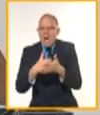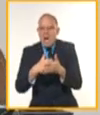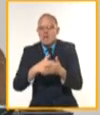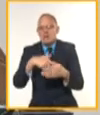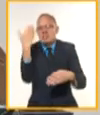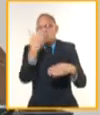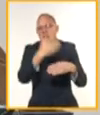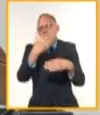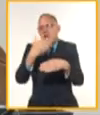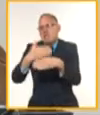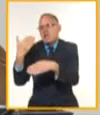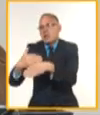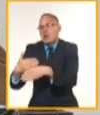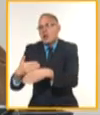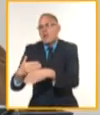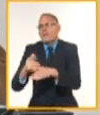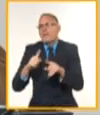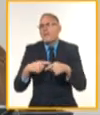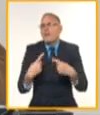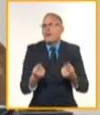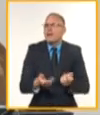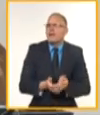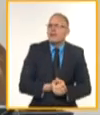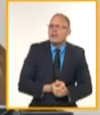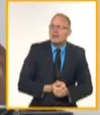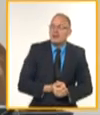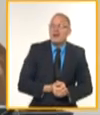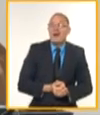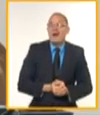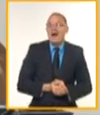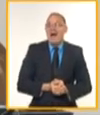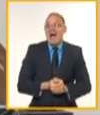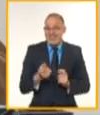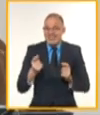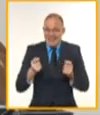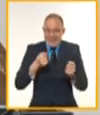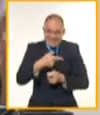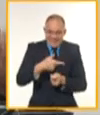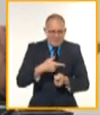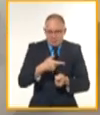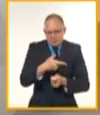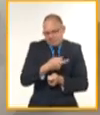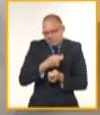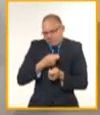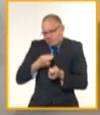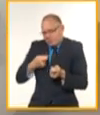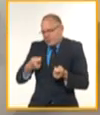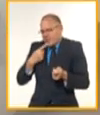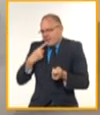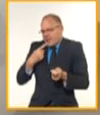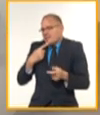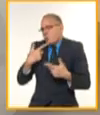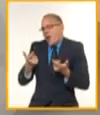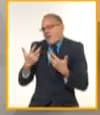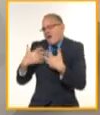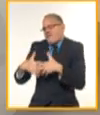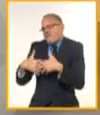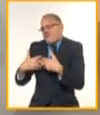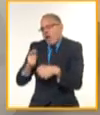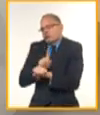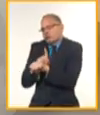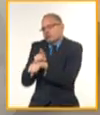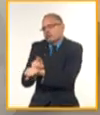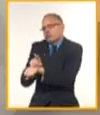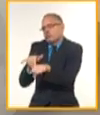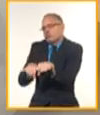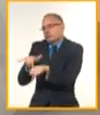porque se va a aumentar el gasto en defensa, porque supuestamente los rusos deben estar al atacar Londres. Que tiene que ver mucho